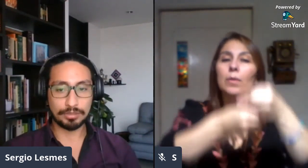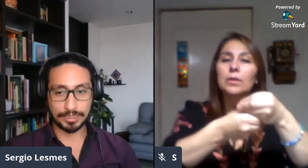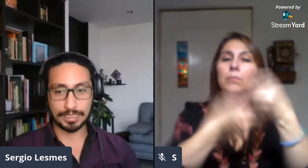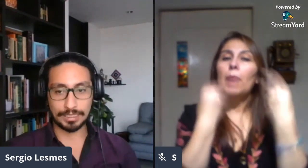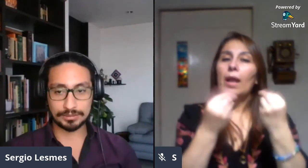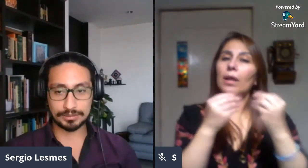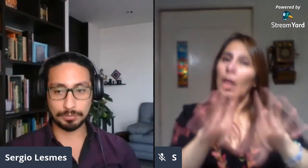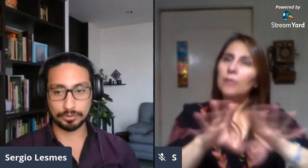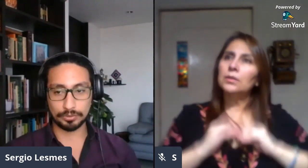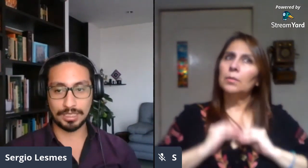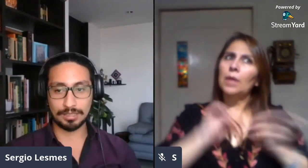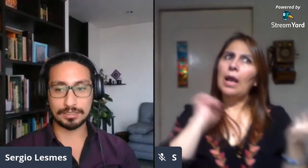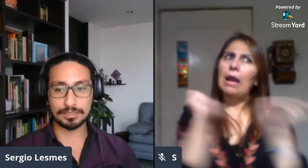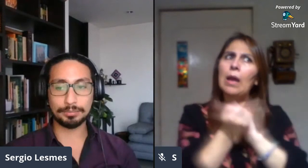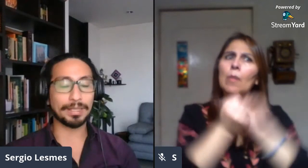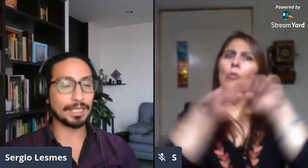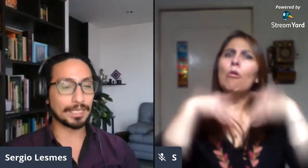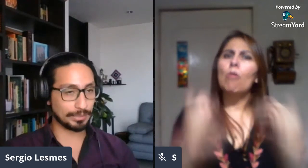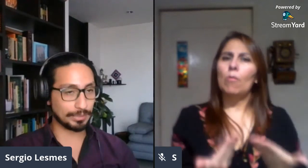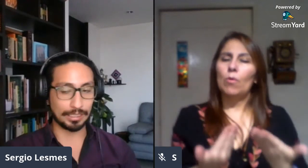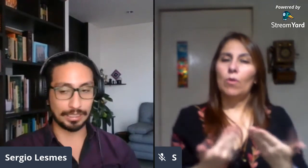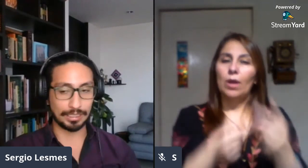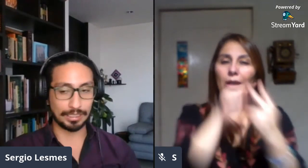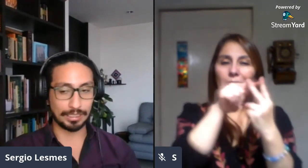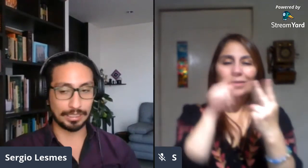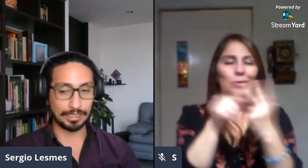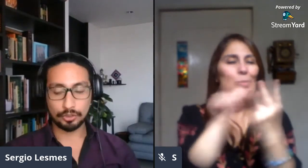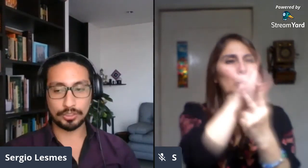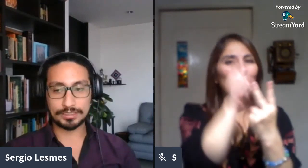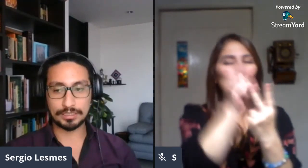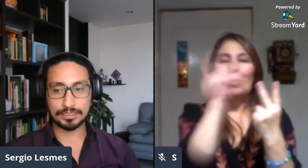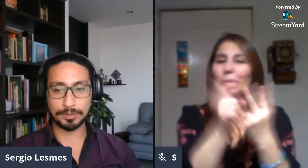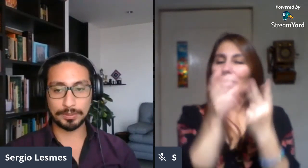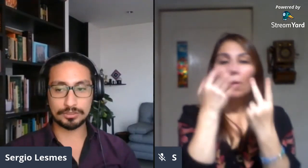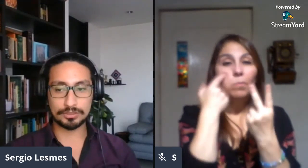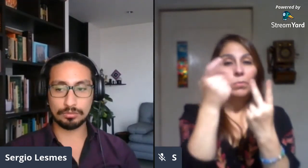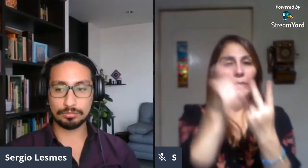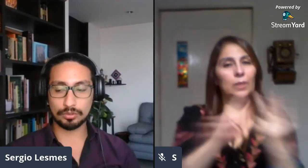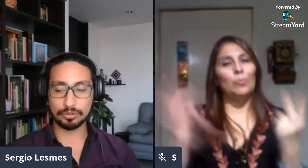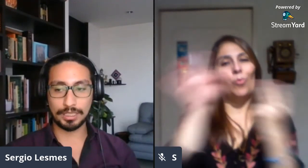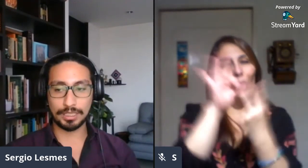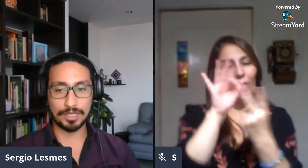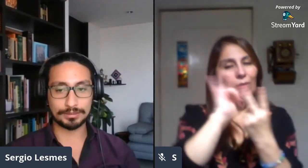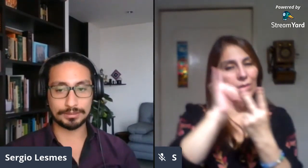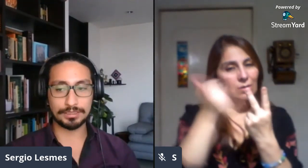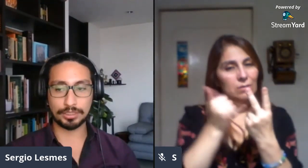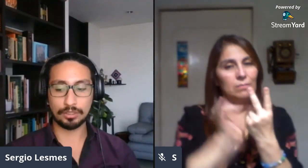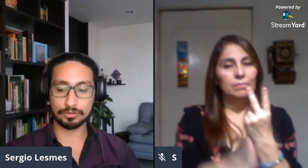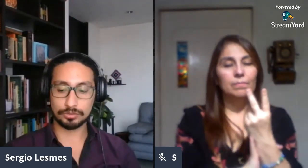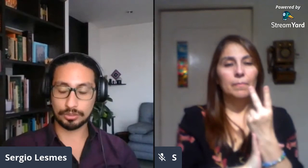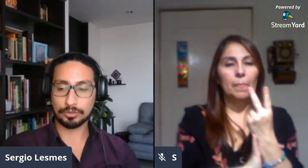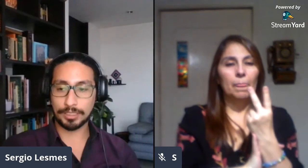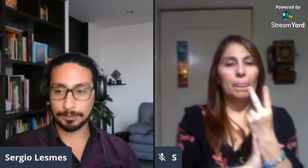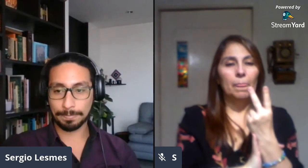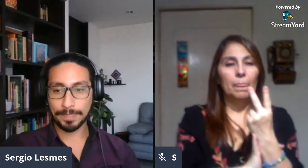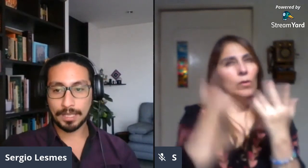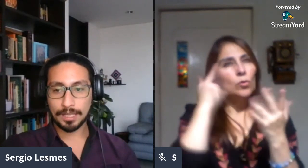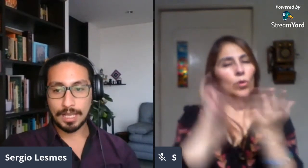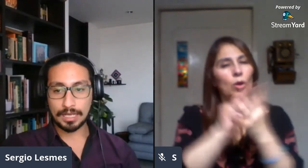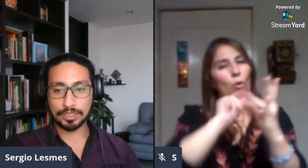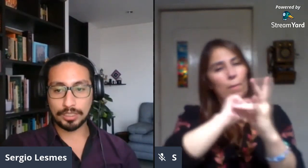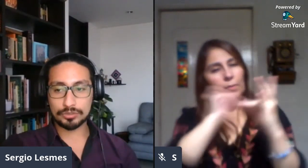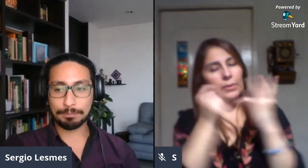la misma. Yo creo que esas dos preguntas son muy relevantes, y yo creo que algo que nos aporta la perspectiva de género